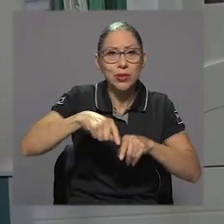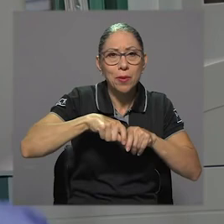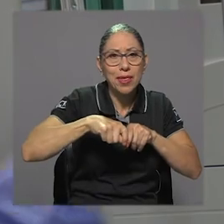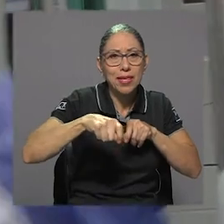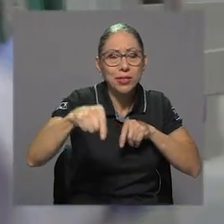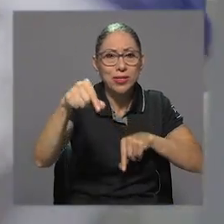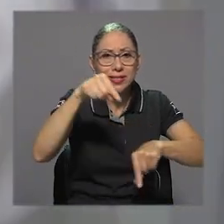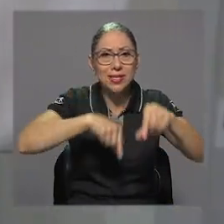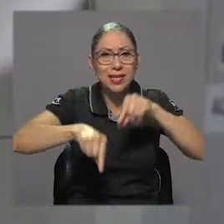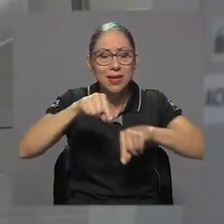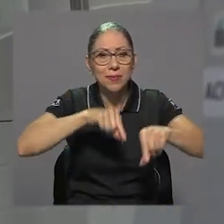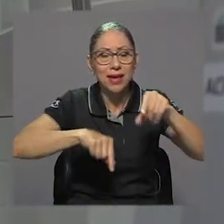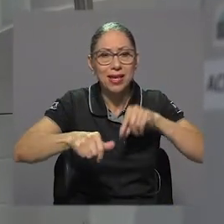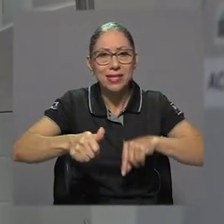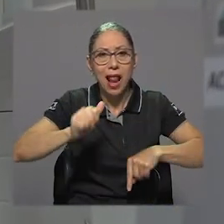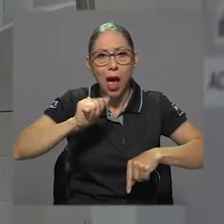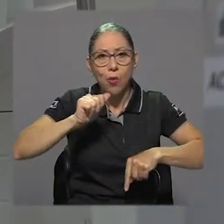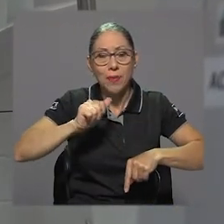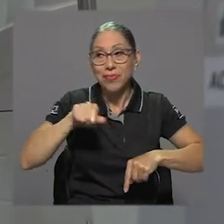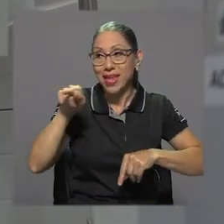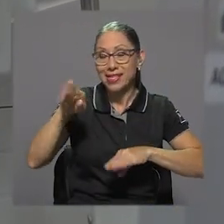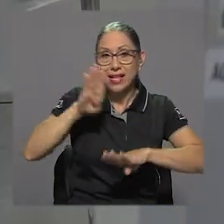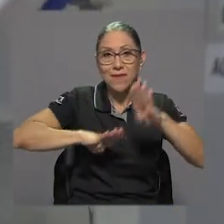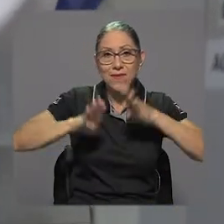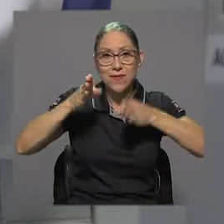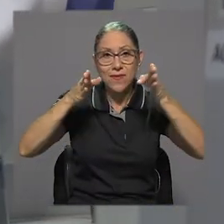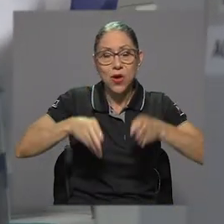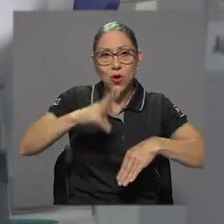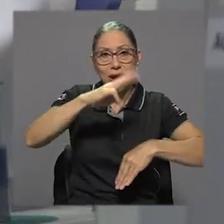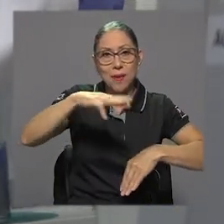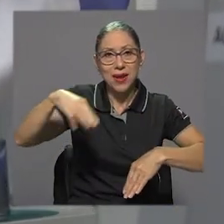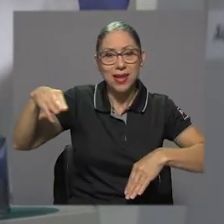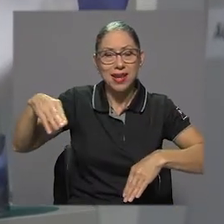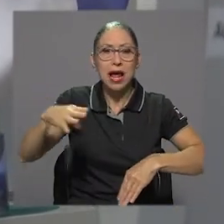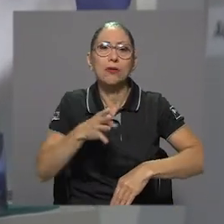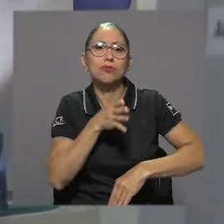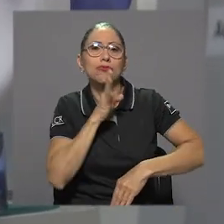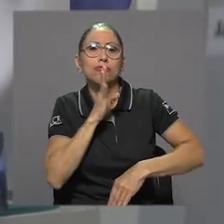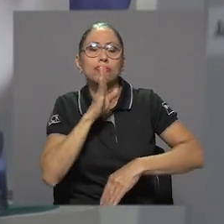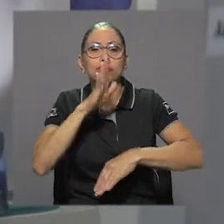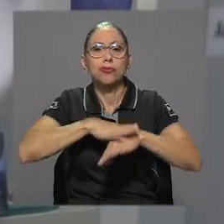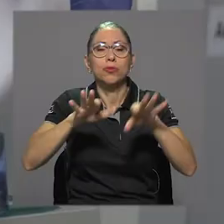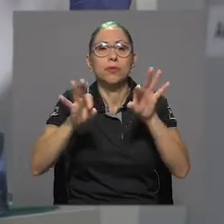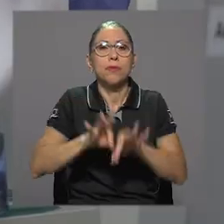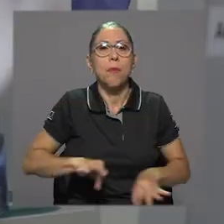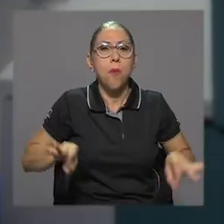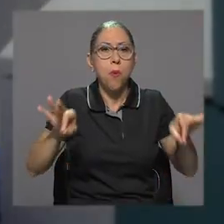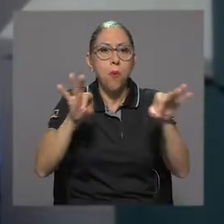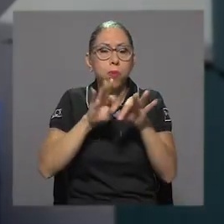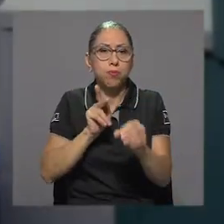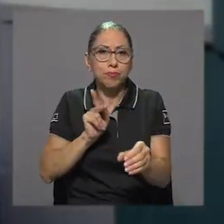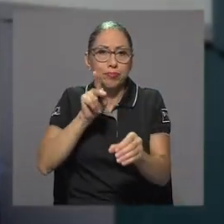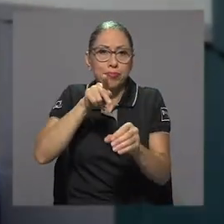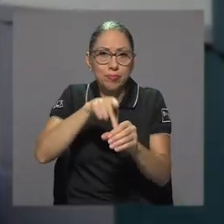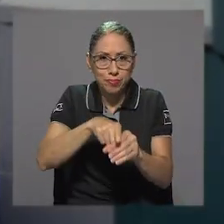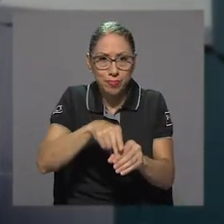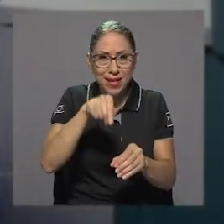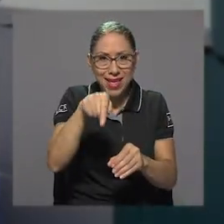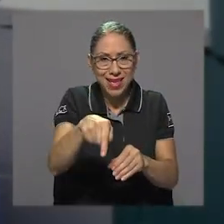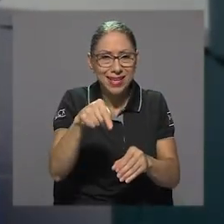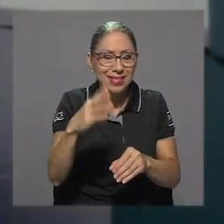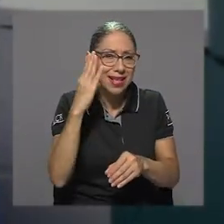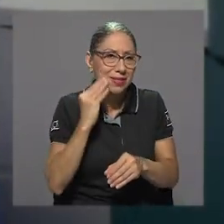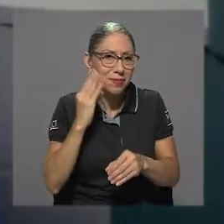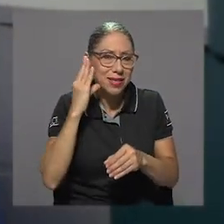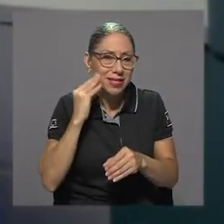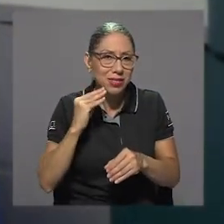en los procesos de mediciones químicas del agua. Esta bióloga marina nos comenta sobre la